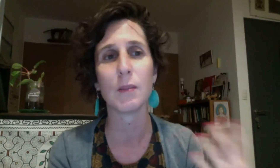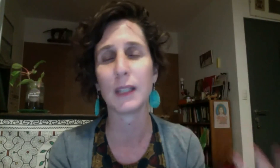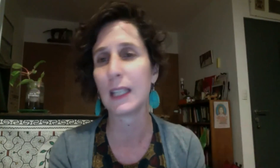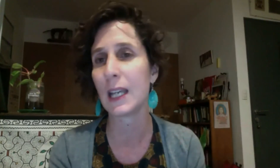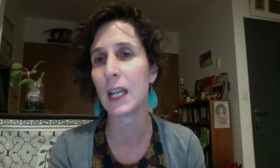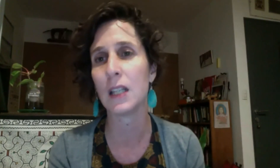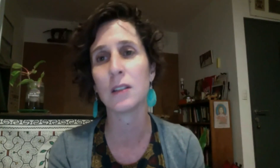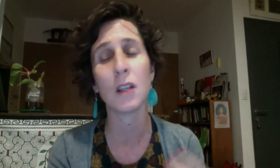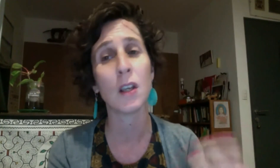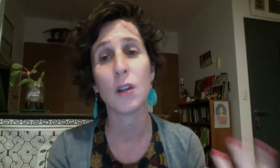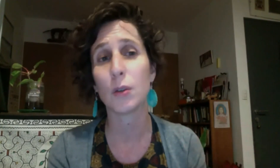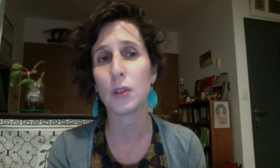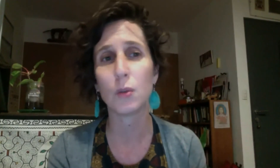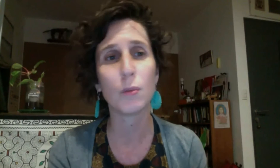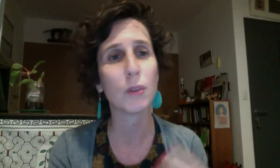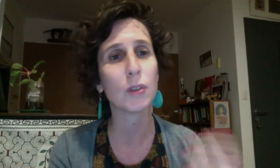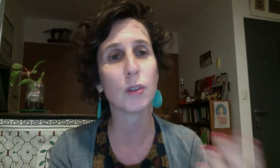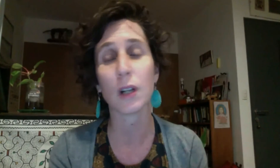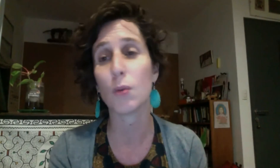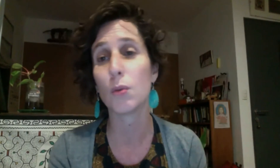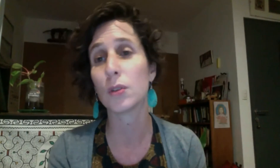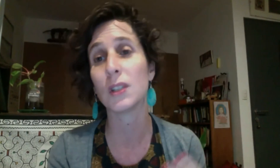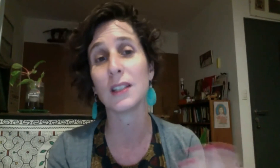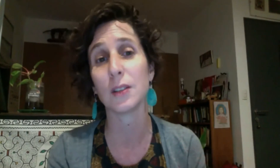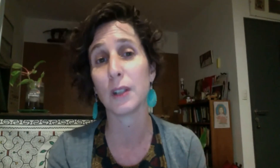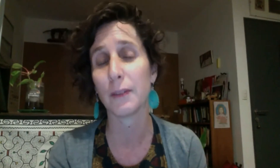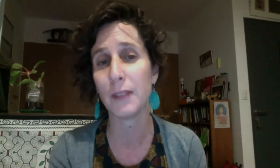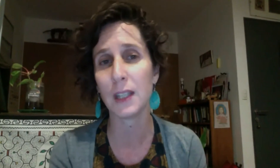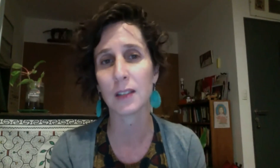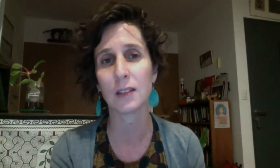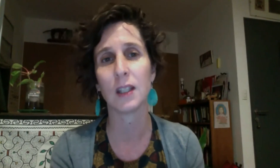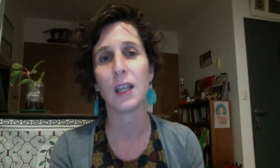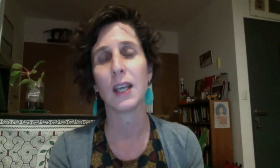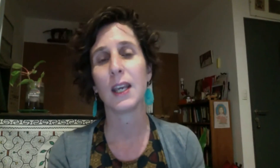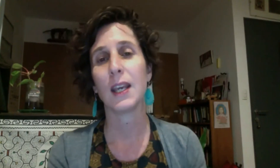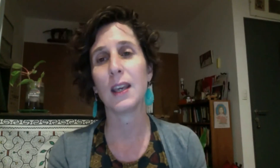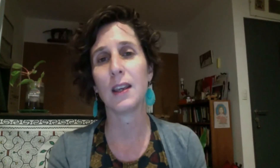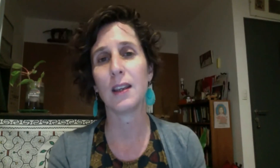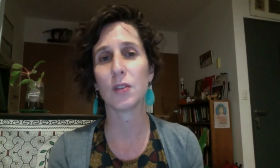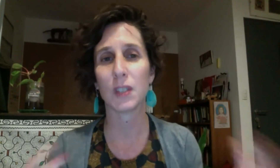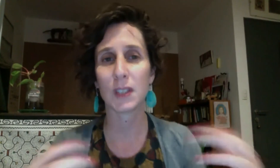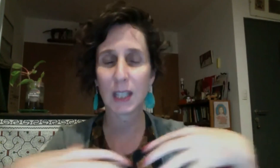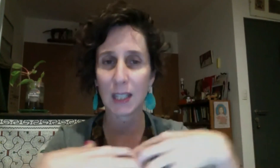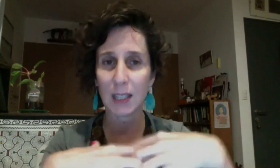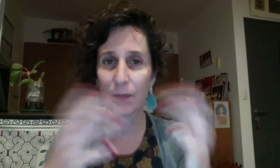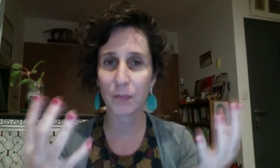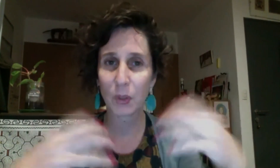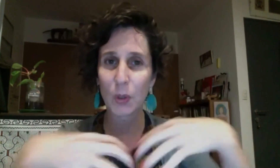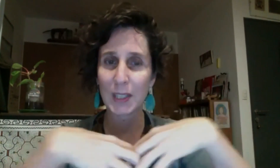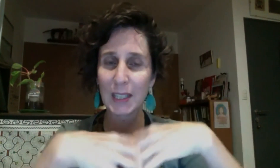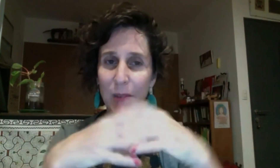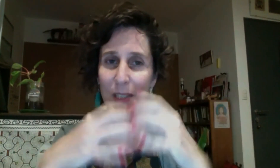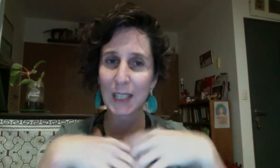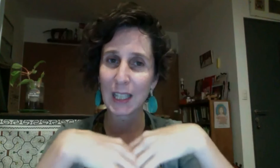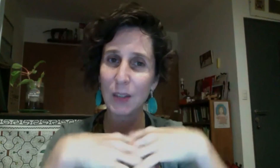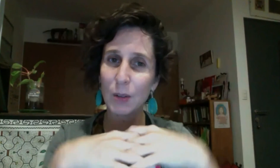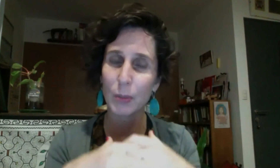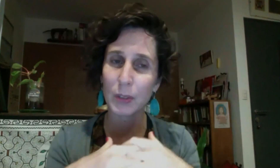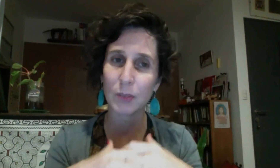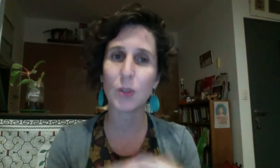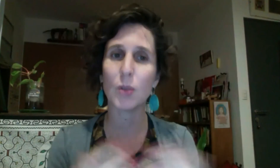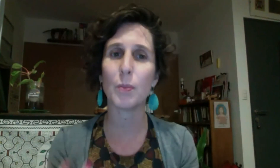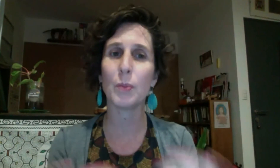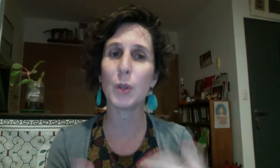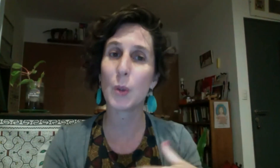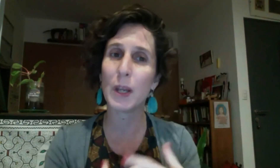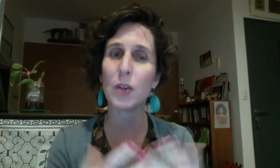ser los materiales, los insumos, los recursos y las geografías. Entonces, todo este tejido que puede ser